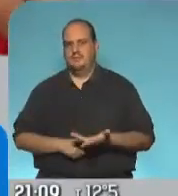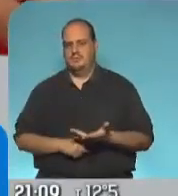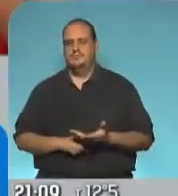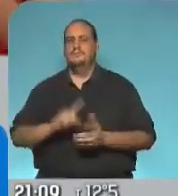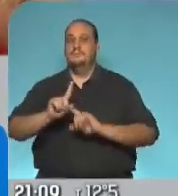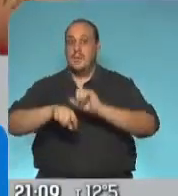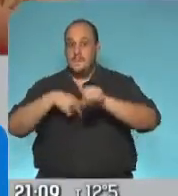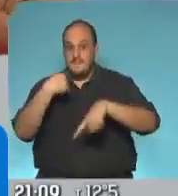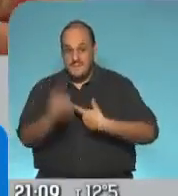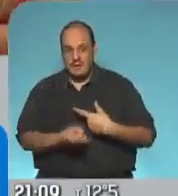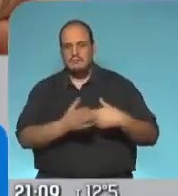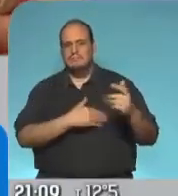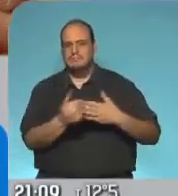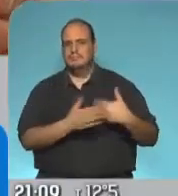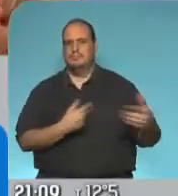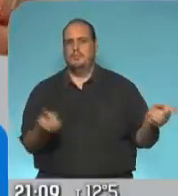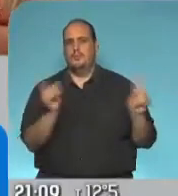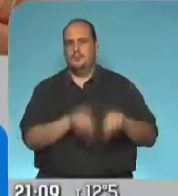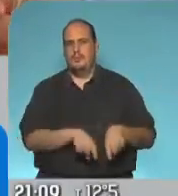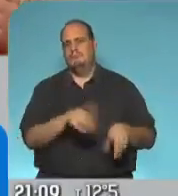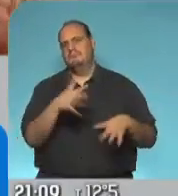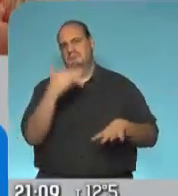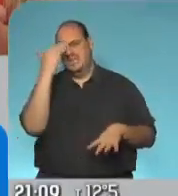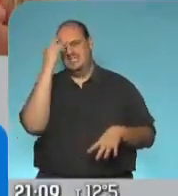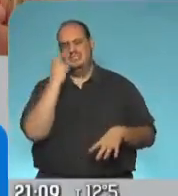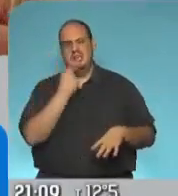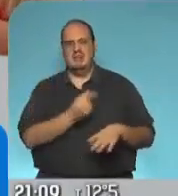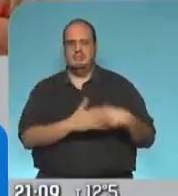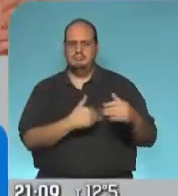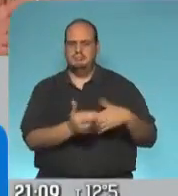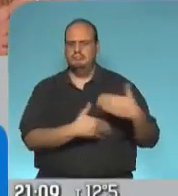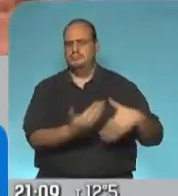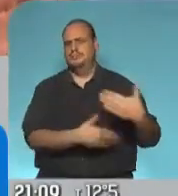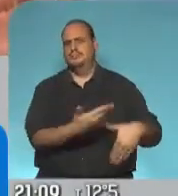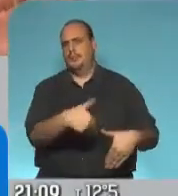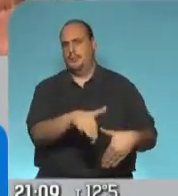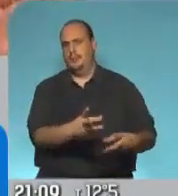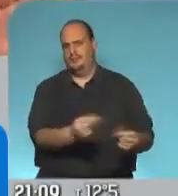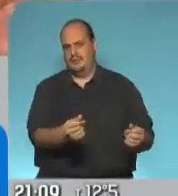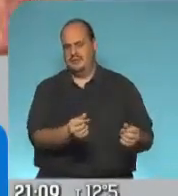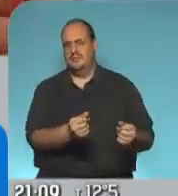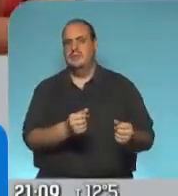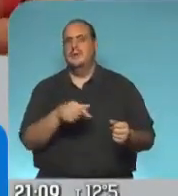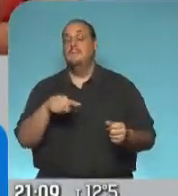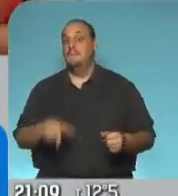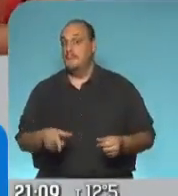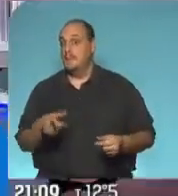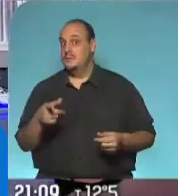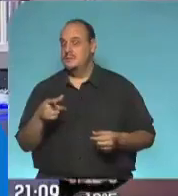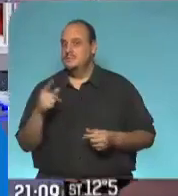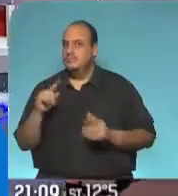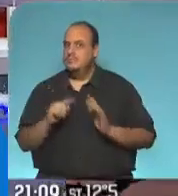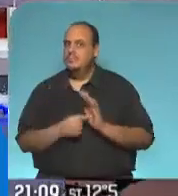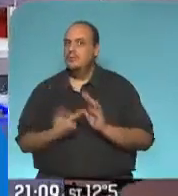van a empezar las obras. Se calcula que en 15 días van a estar avanzadas. Mientras tanto, la Mirá, verdad. pero mirá lo que cuando vos decías